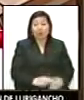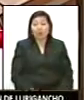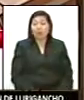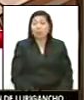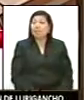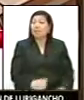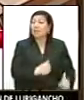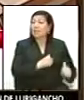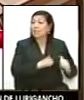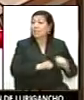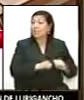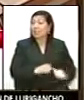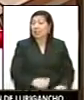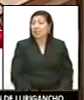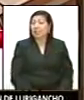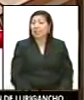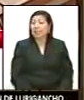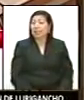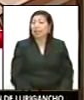afecta